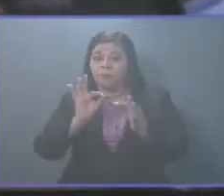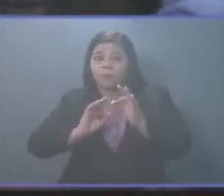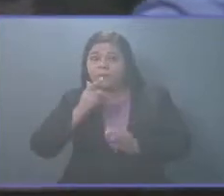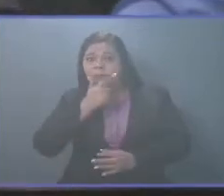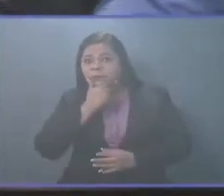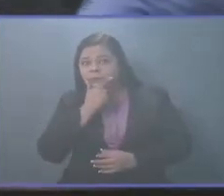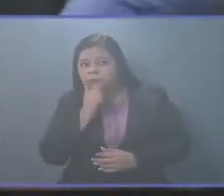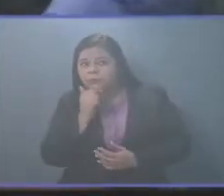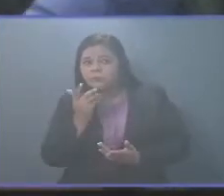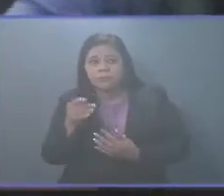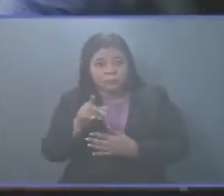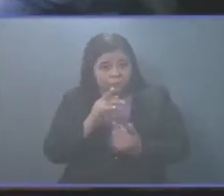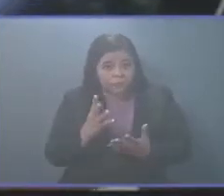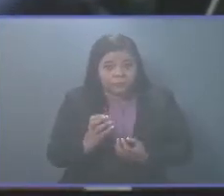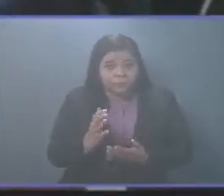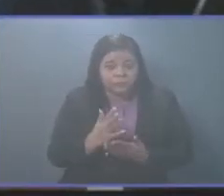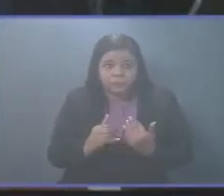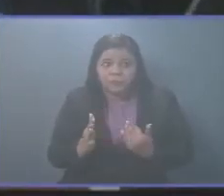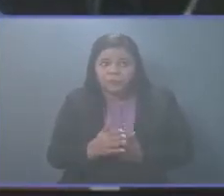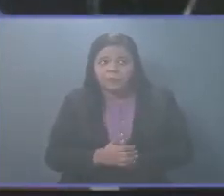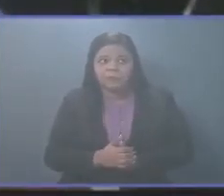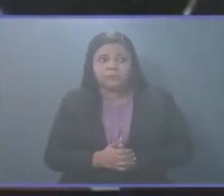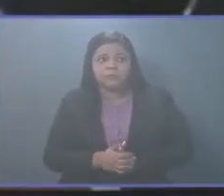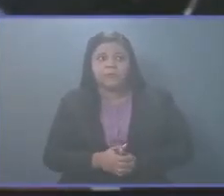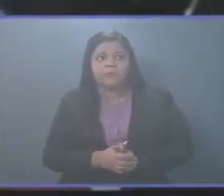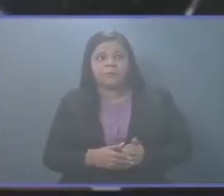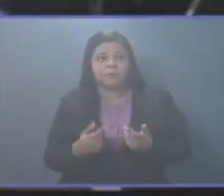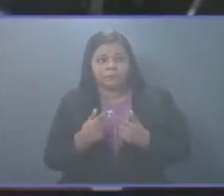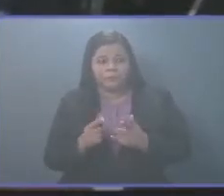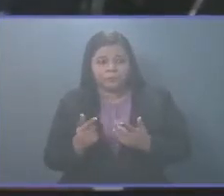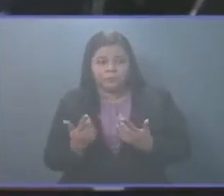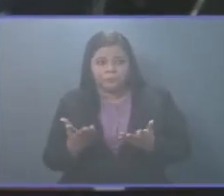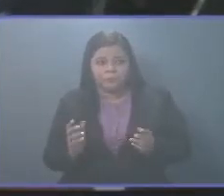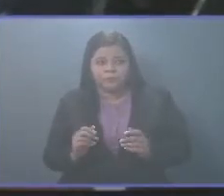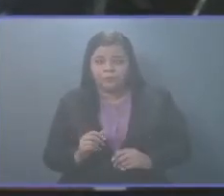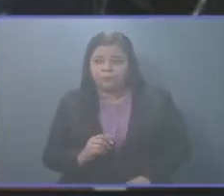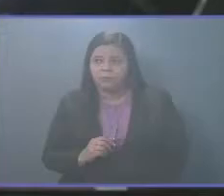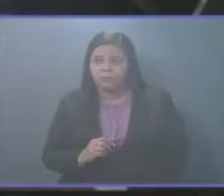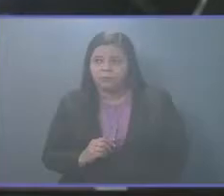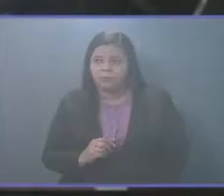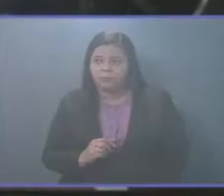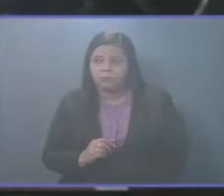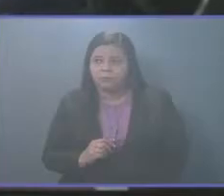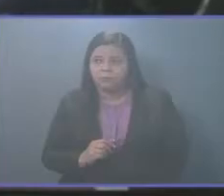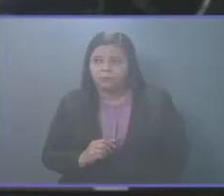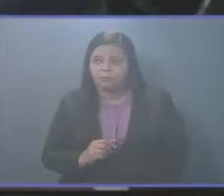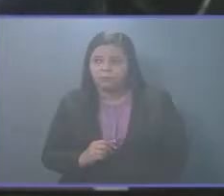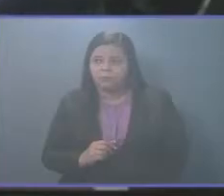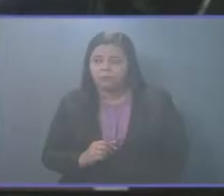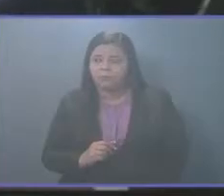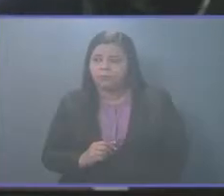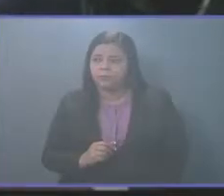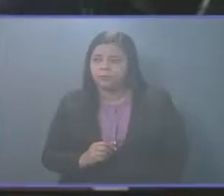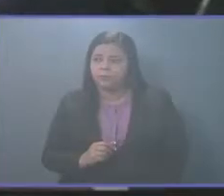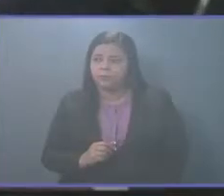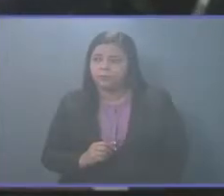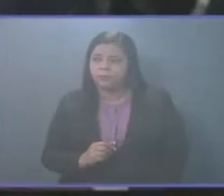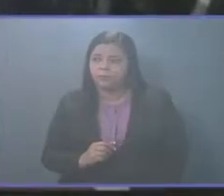algunas inquietudes al respecto para que podamos abrir esta discusión? Diputado Parker tiene la palabra.